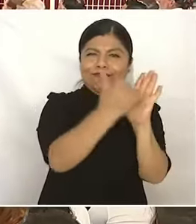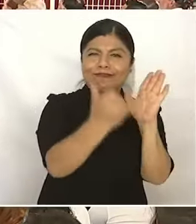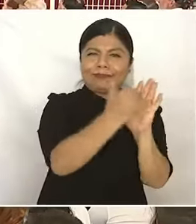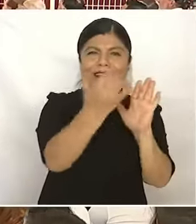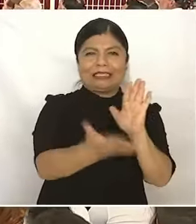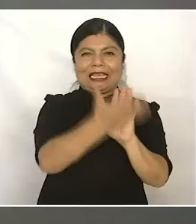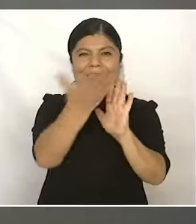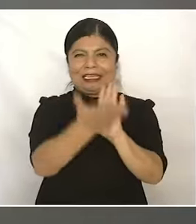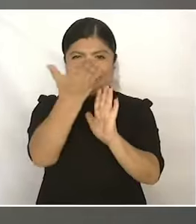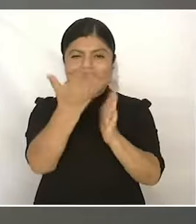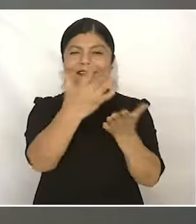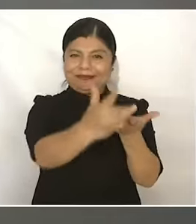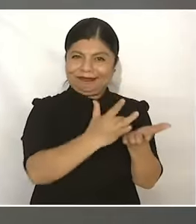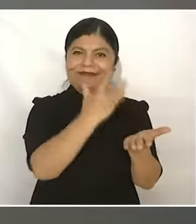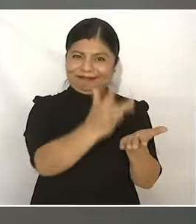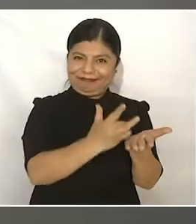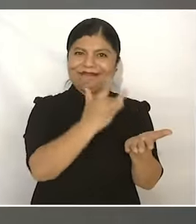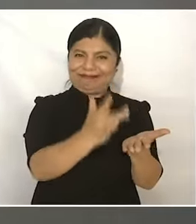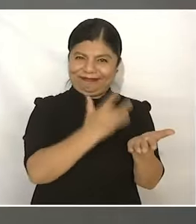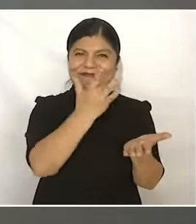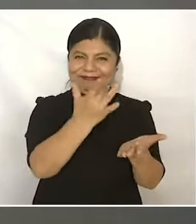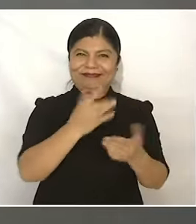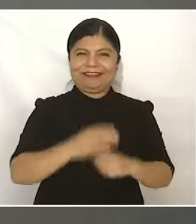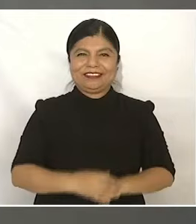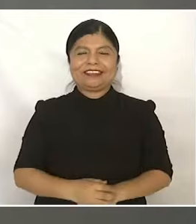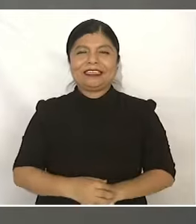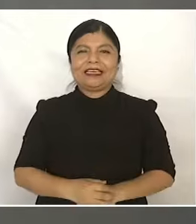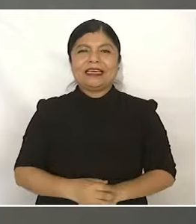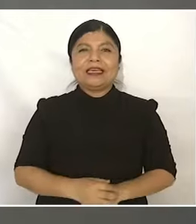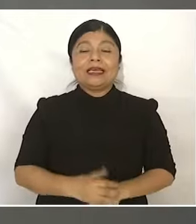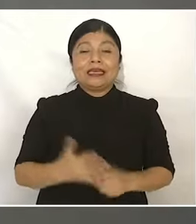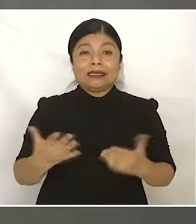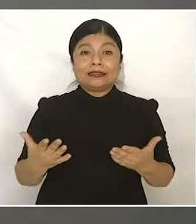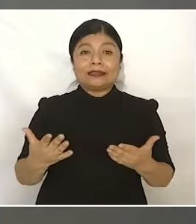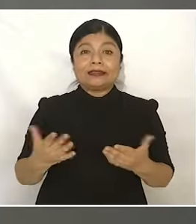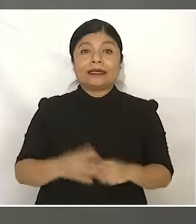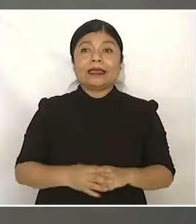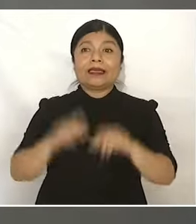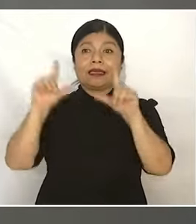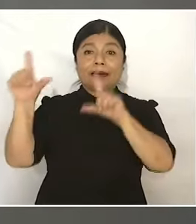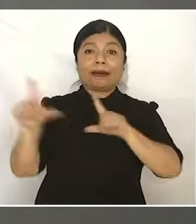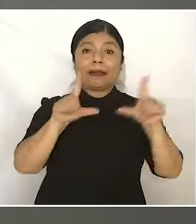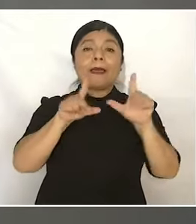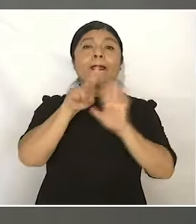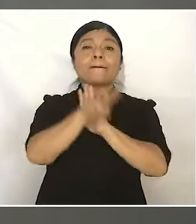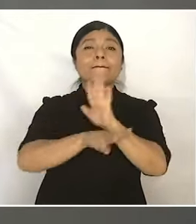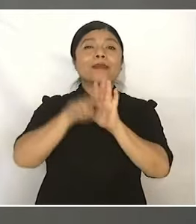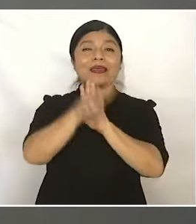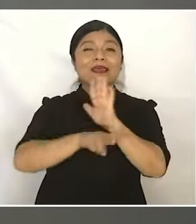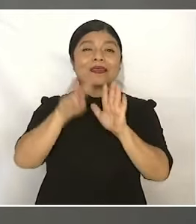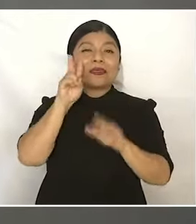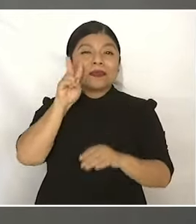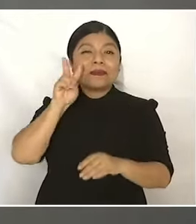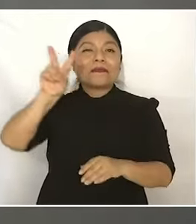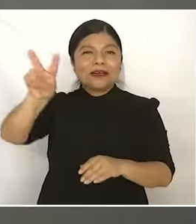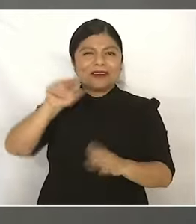el documental sobre el Tren Maya, que es un homenaje a los trabajadores de la